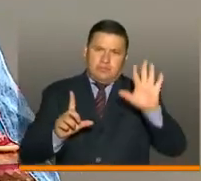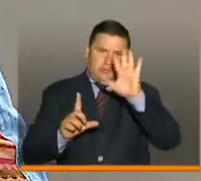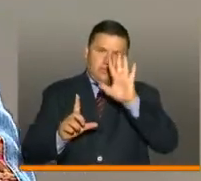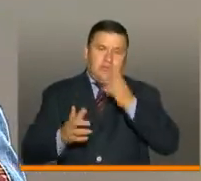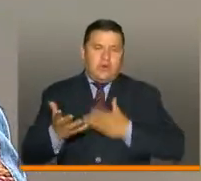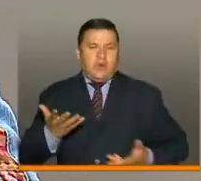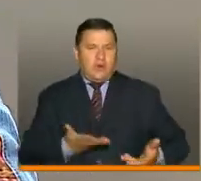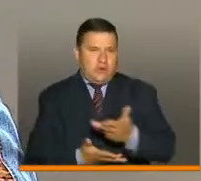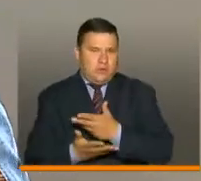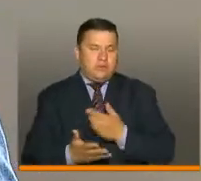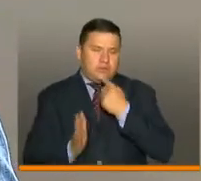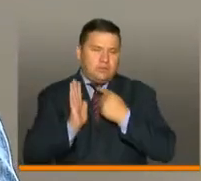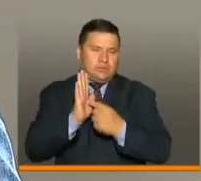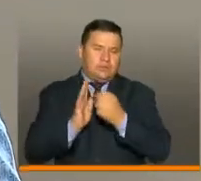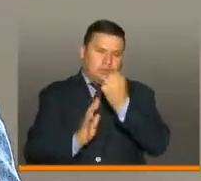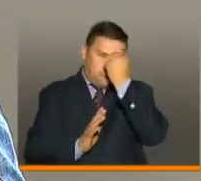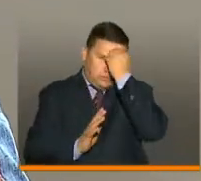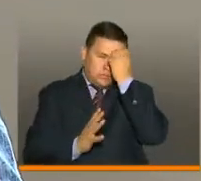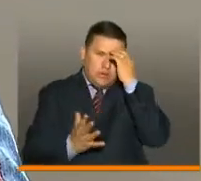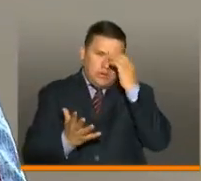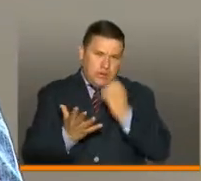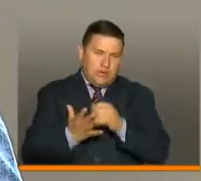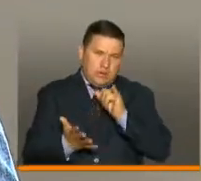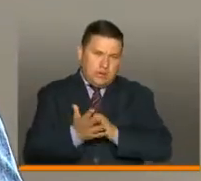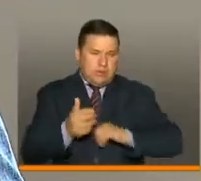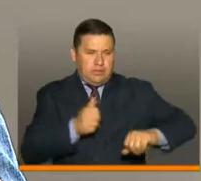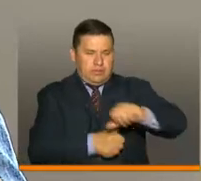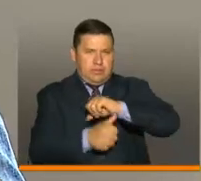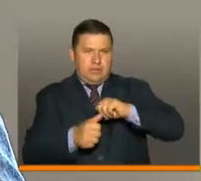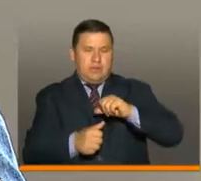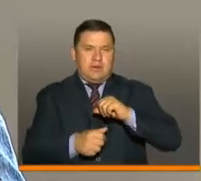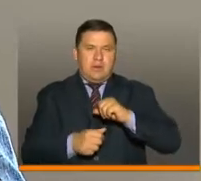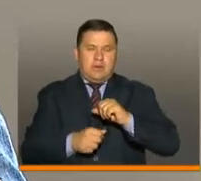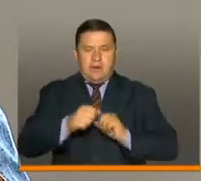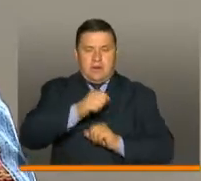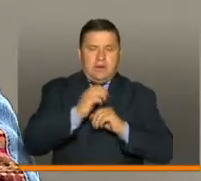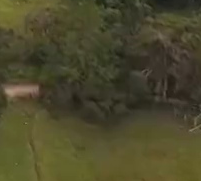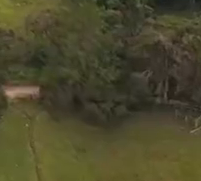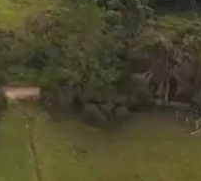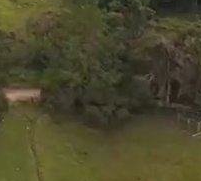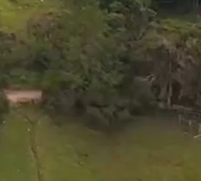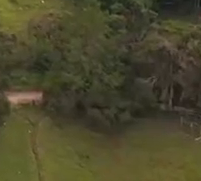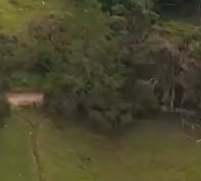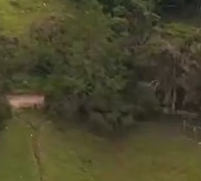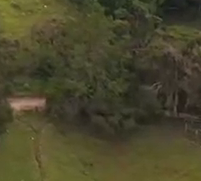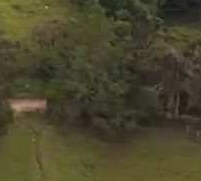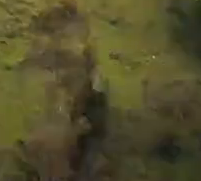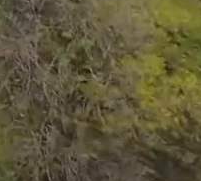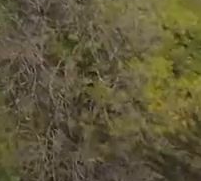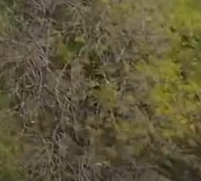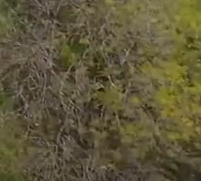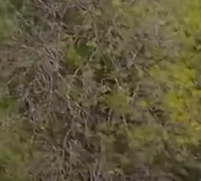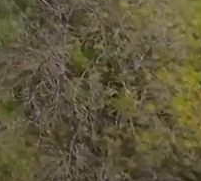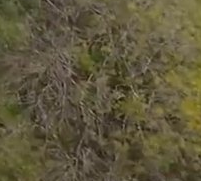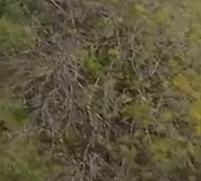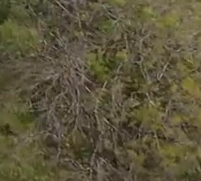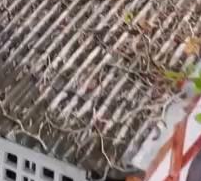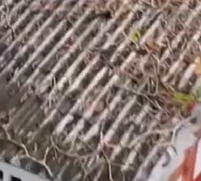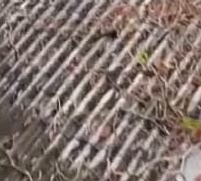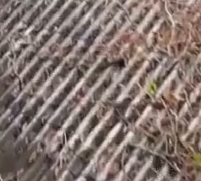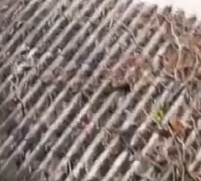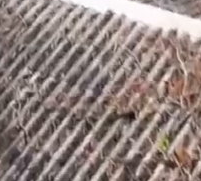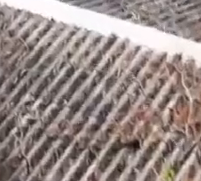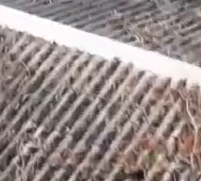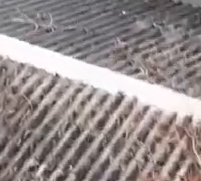vamos a compartir y ya señalaré las principales conclusiones de esta reactivación a nivel de infraestructura educativa. La transformación de la infraestructura